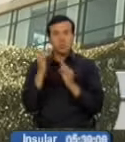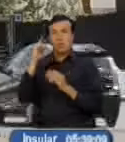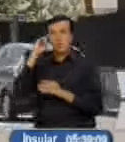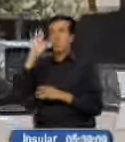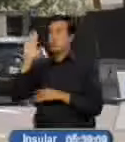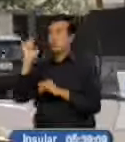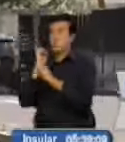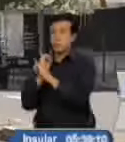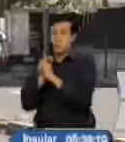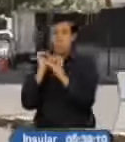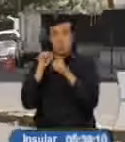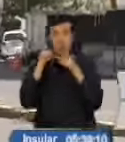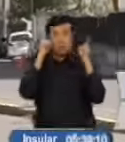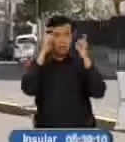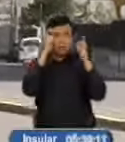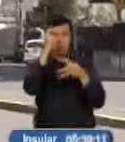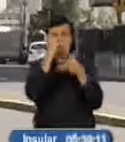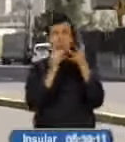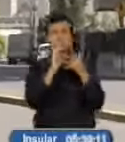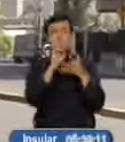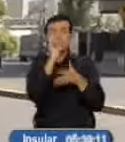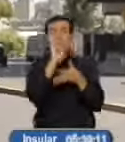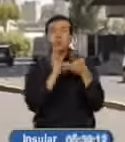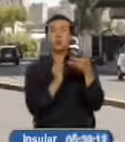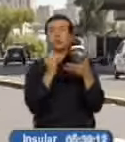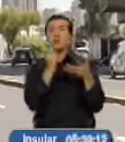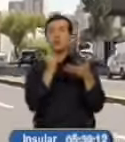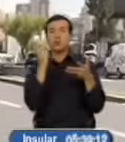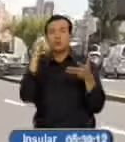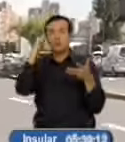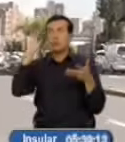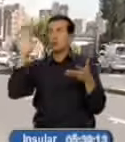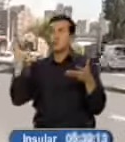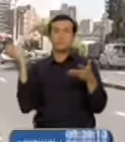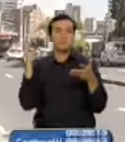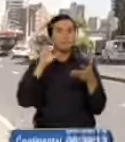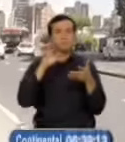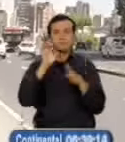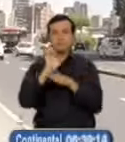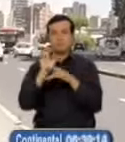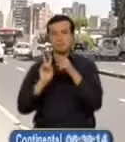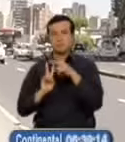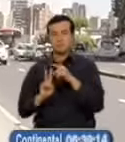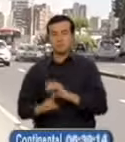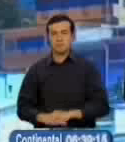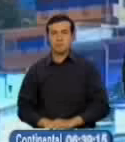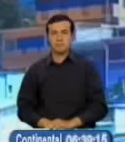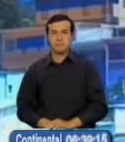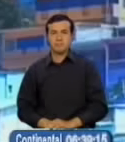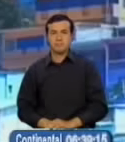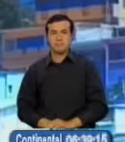estatales, debido a que su presupuesto tiene el 70% de fondos públicos. Alex Llanos, Ecuador TV.